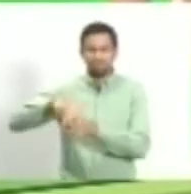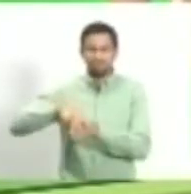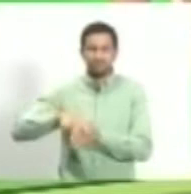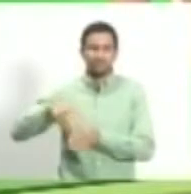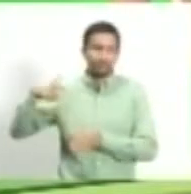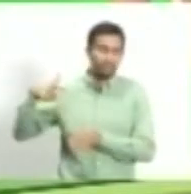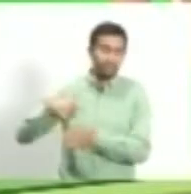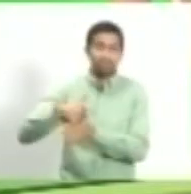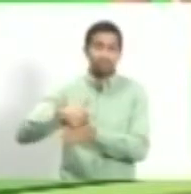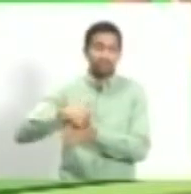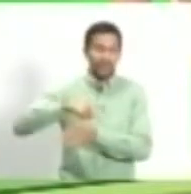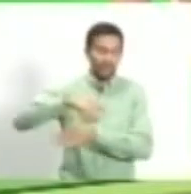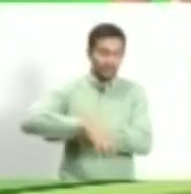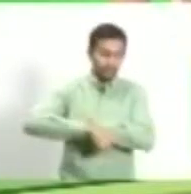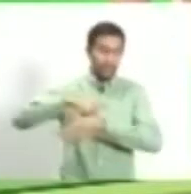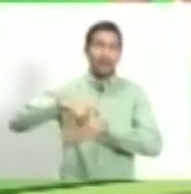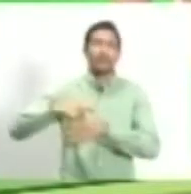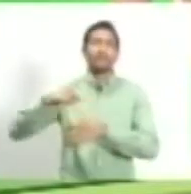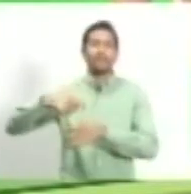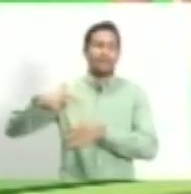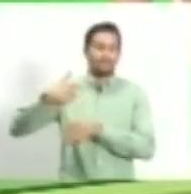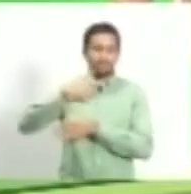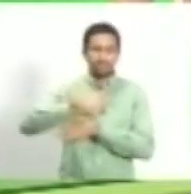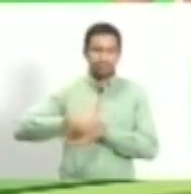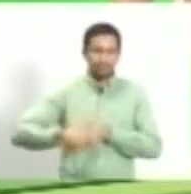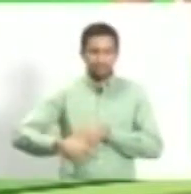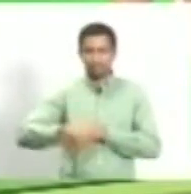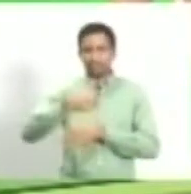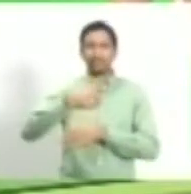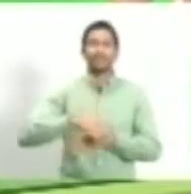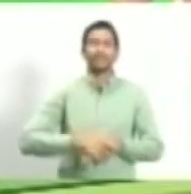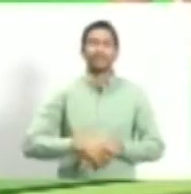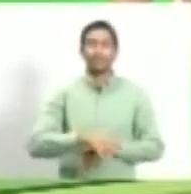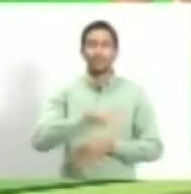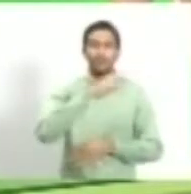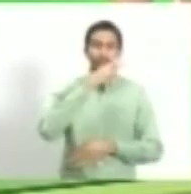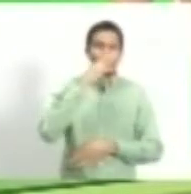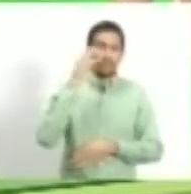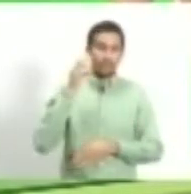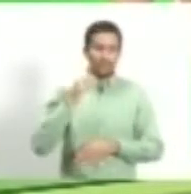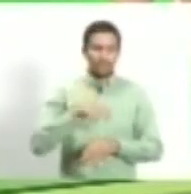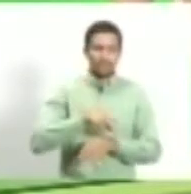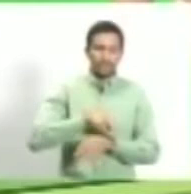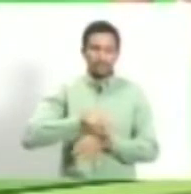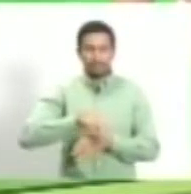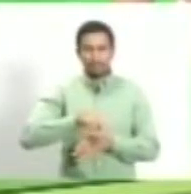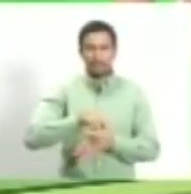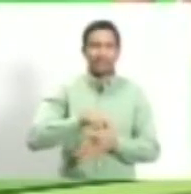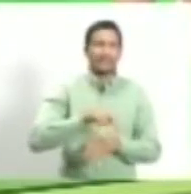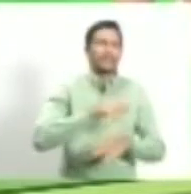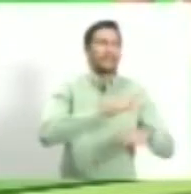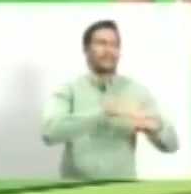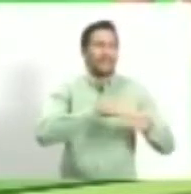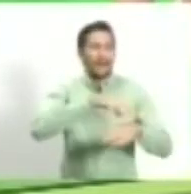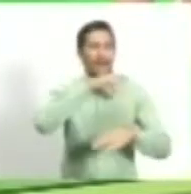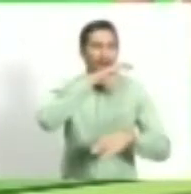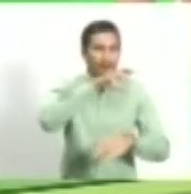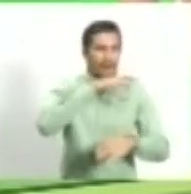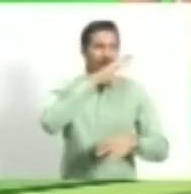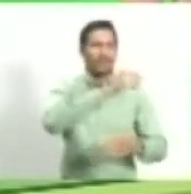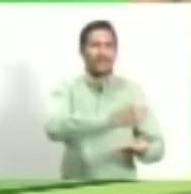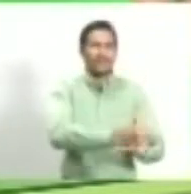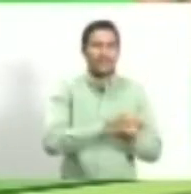atracaron y le propinaron varios impactos de bala. La víctima dio unos pasos pidiendo ayuda, pero